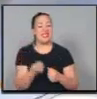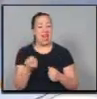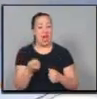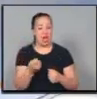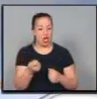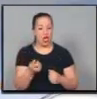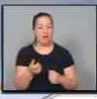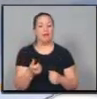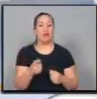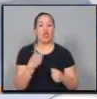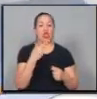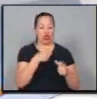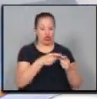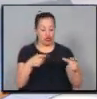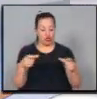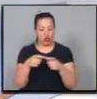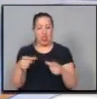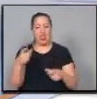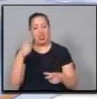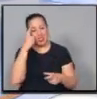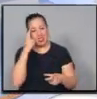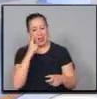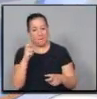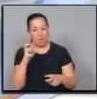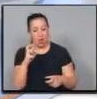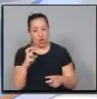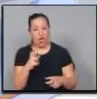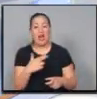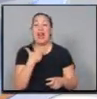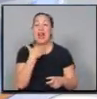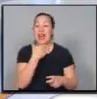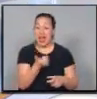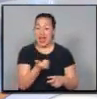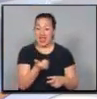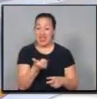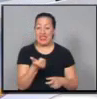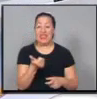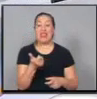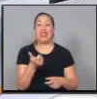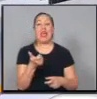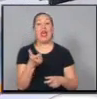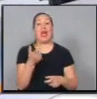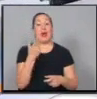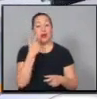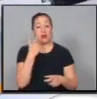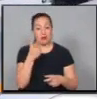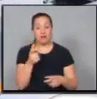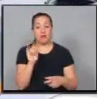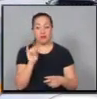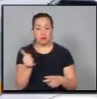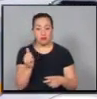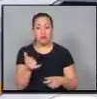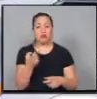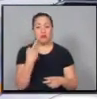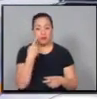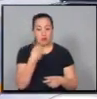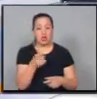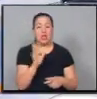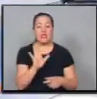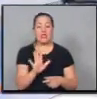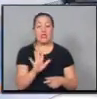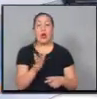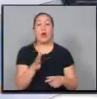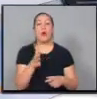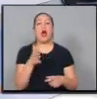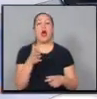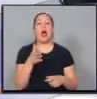$10,000 cada uno. Exactamente. La hija del empresario, la que vivía con él, los reconoció. Estaban dentro